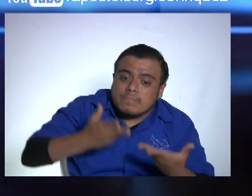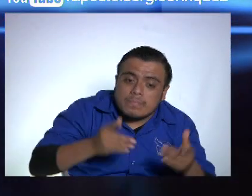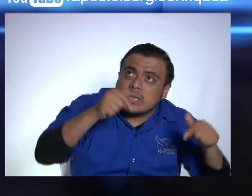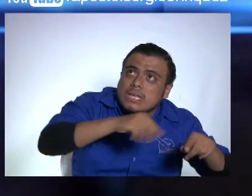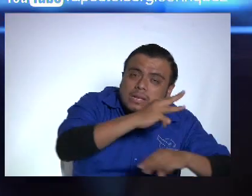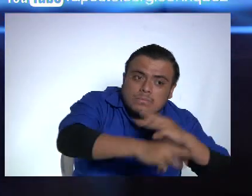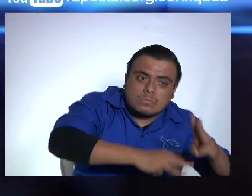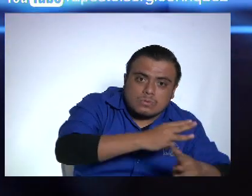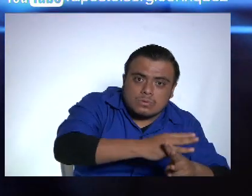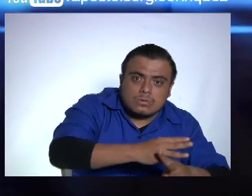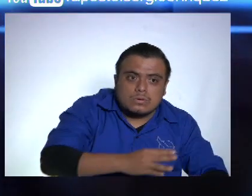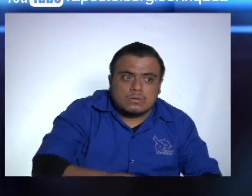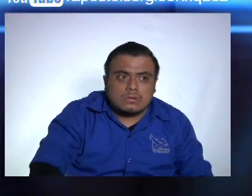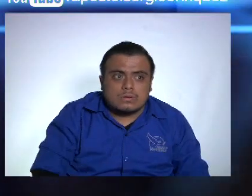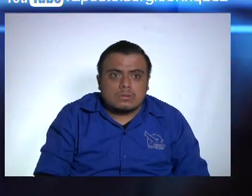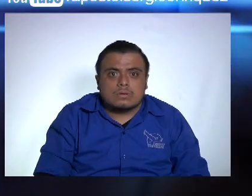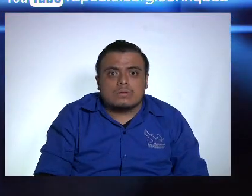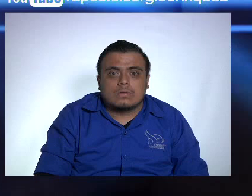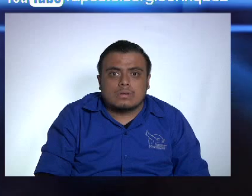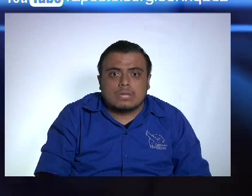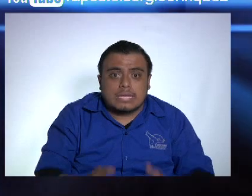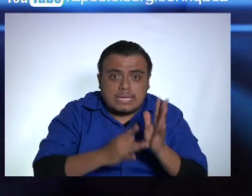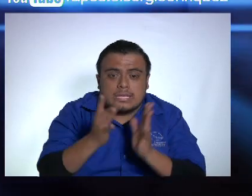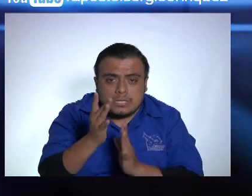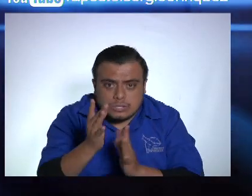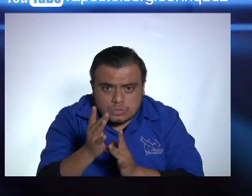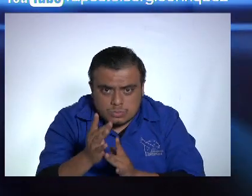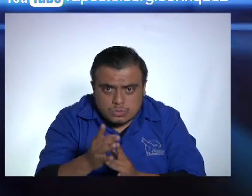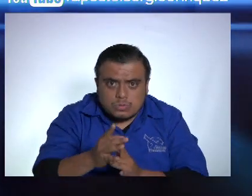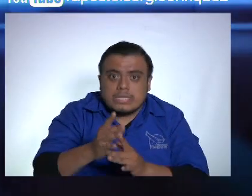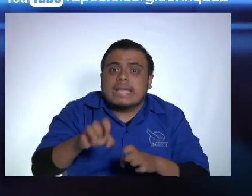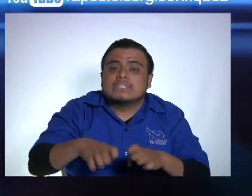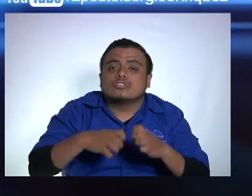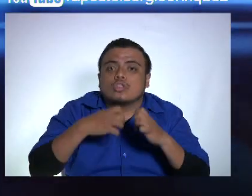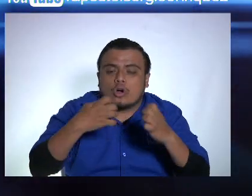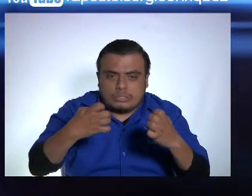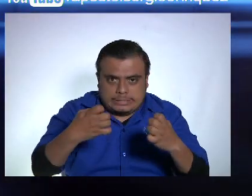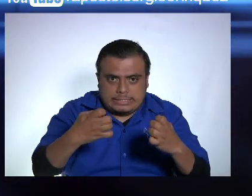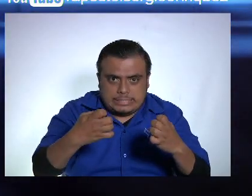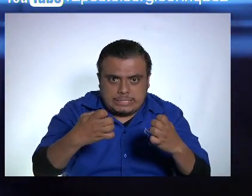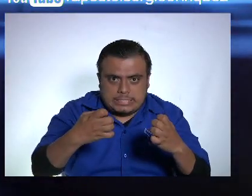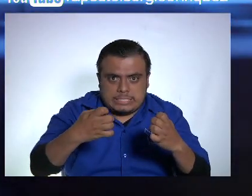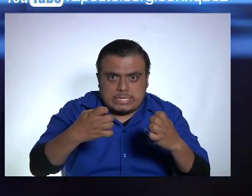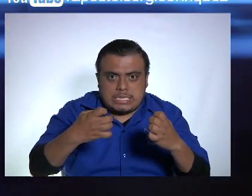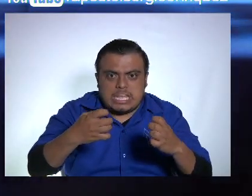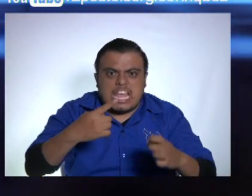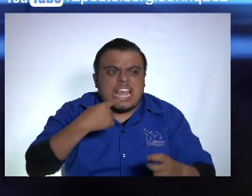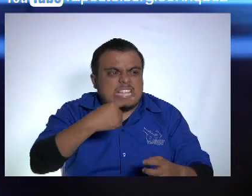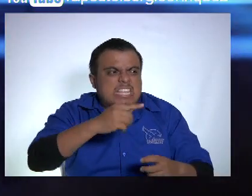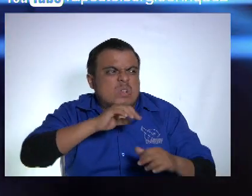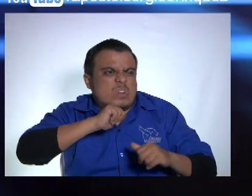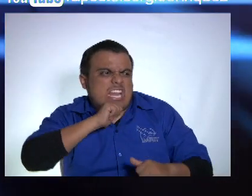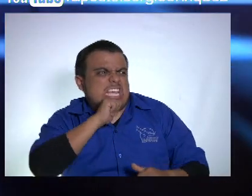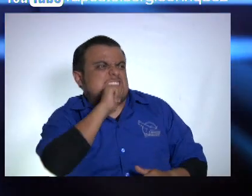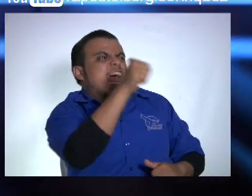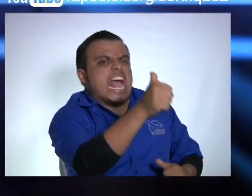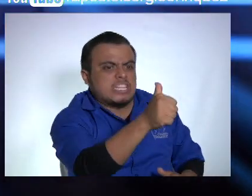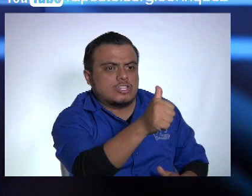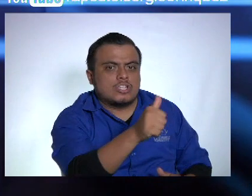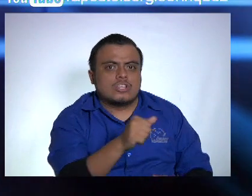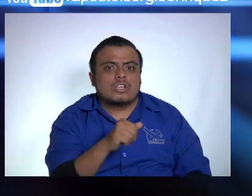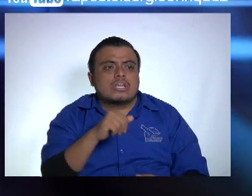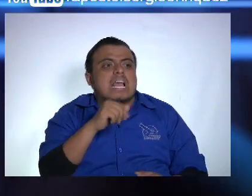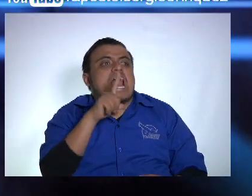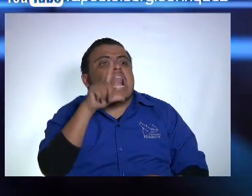11:43 dice, y habiendo dicho esto, clamó a gran voz diciendo, Lázaro, ven